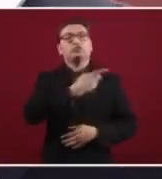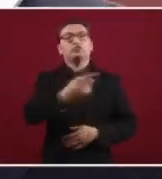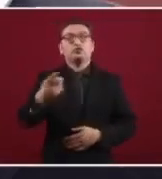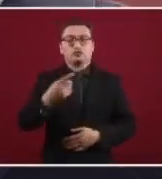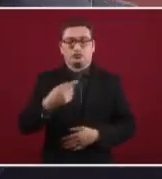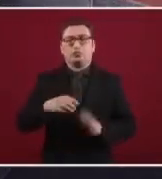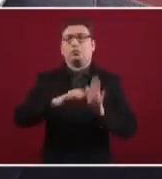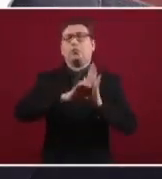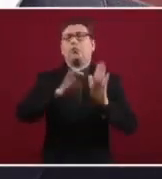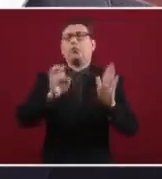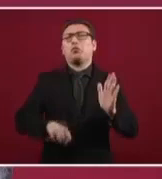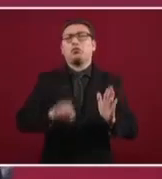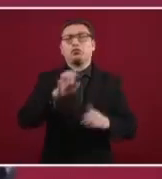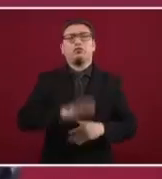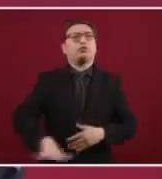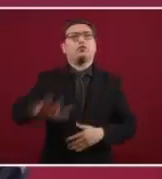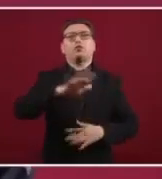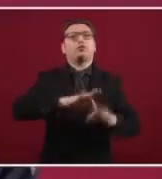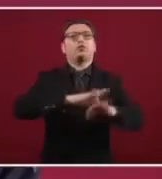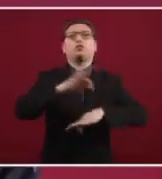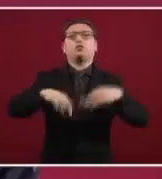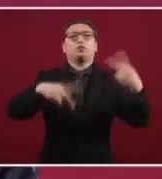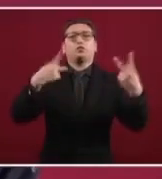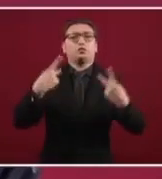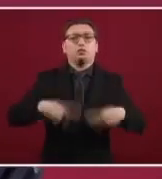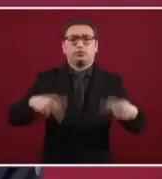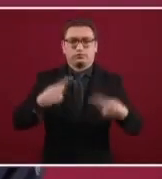gente, los ciudadanos,